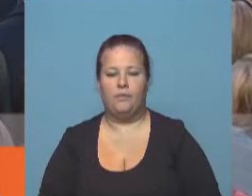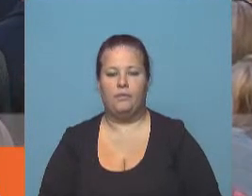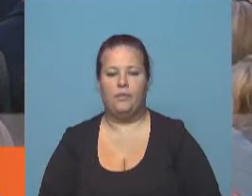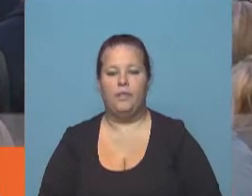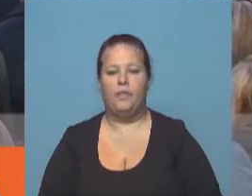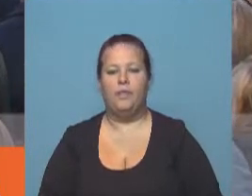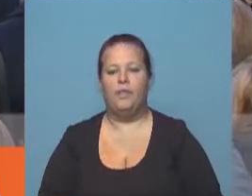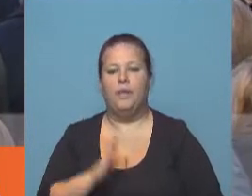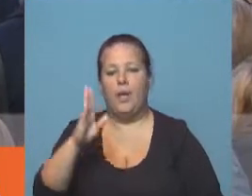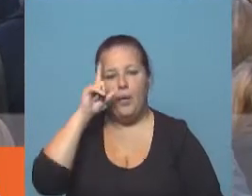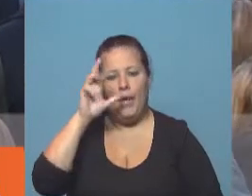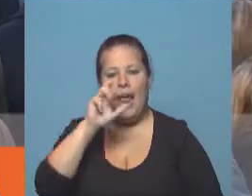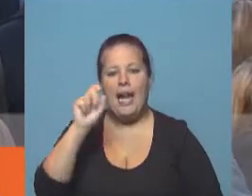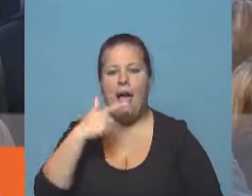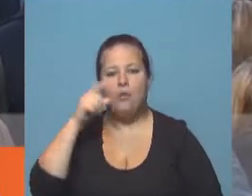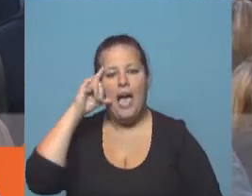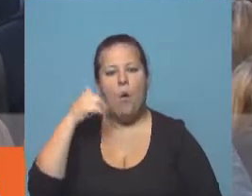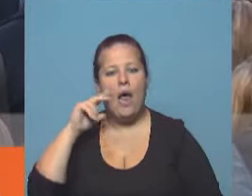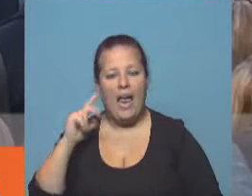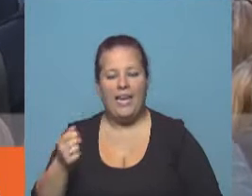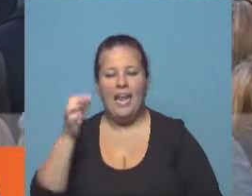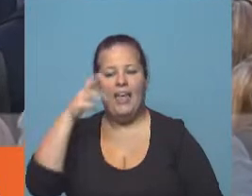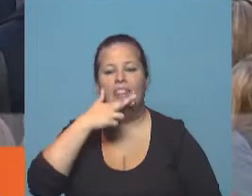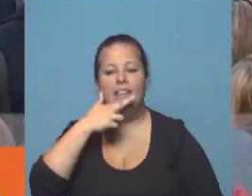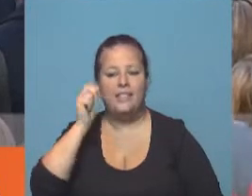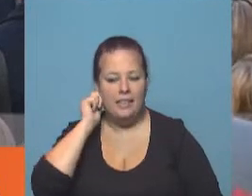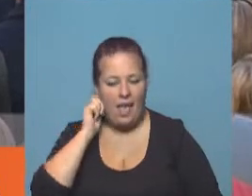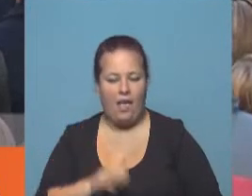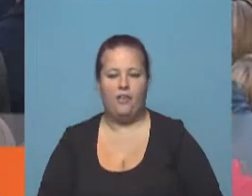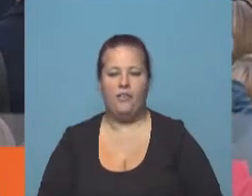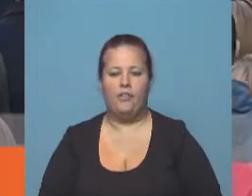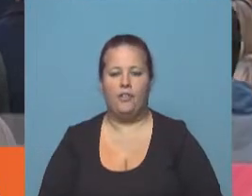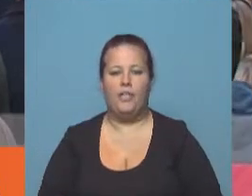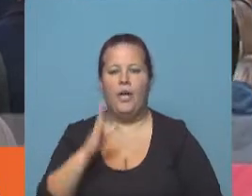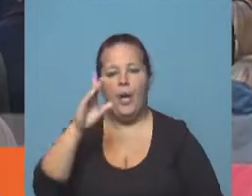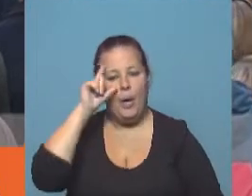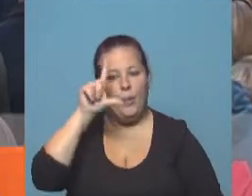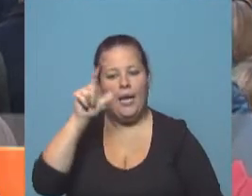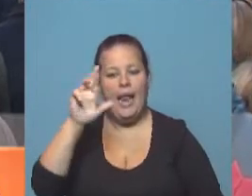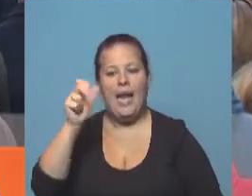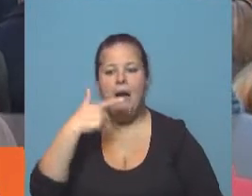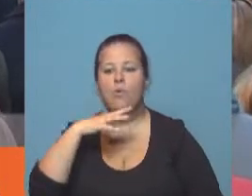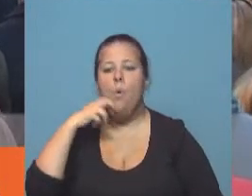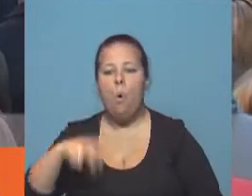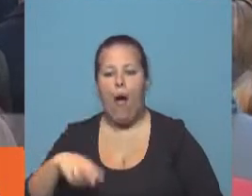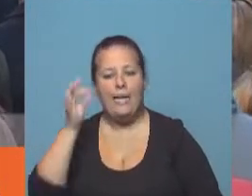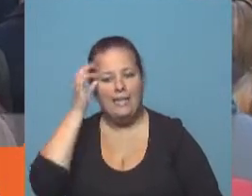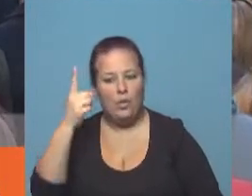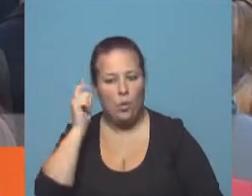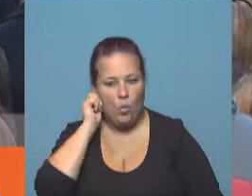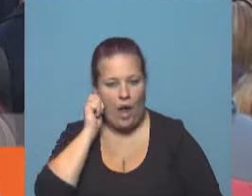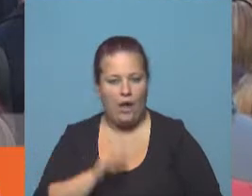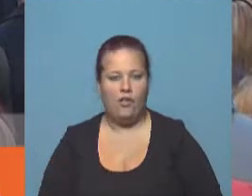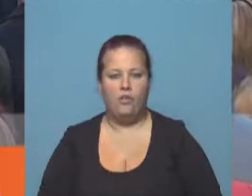Vela Ramos Eugenio, 17 años. Presente. Vela Ramos Juan, 31 años.